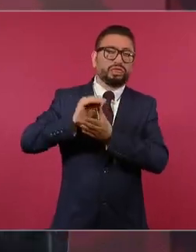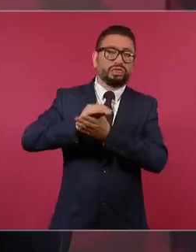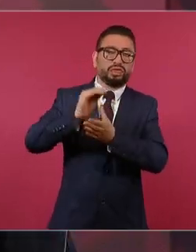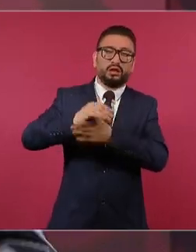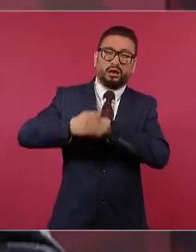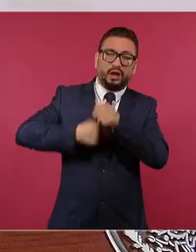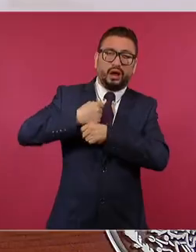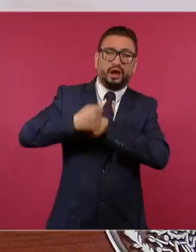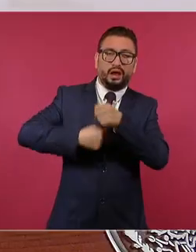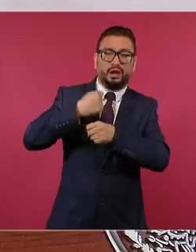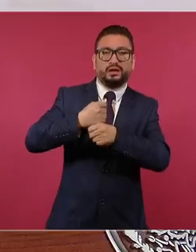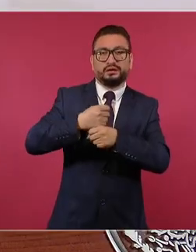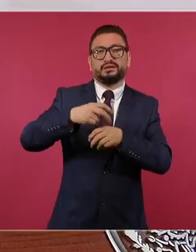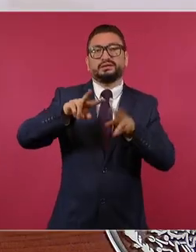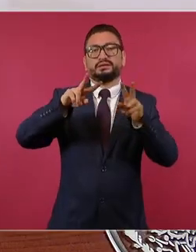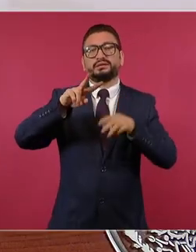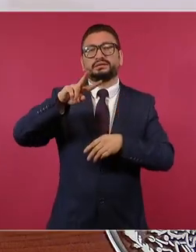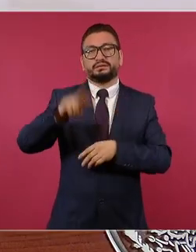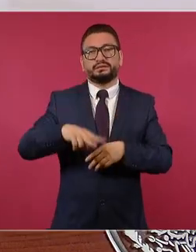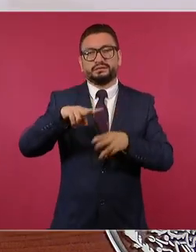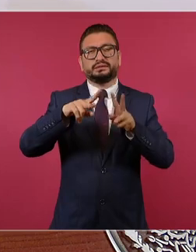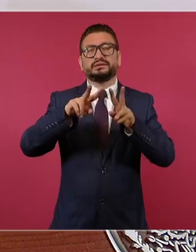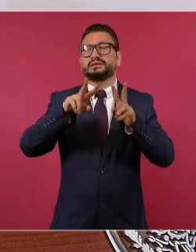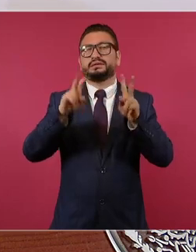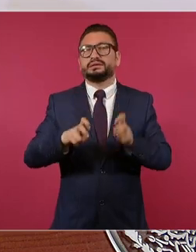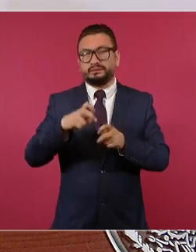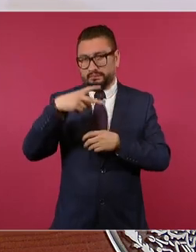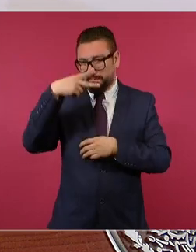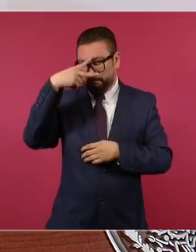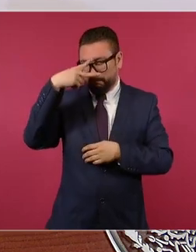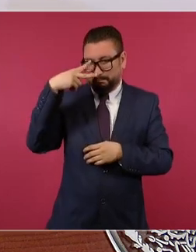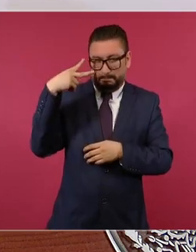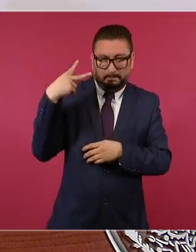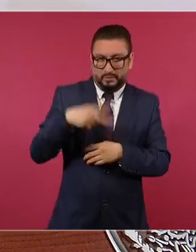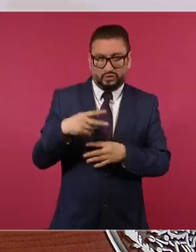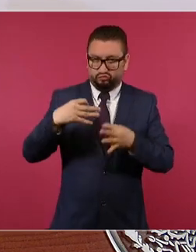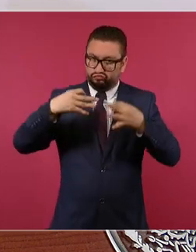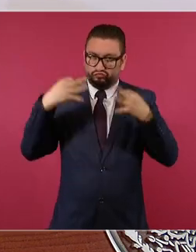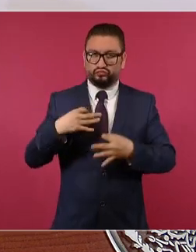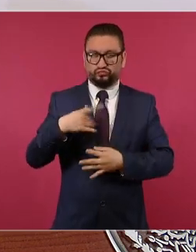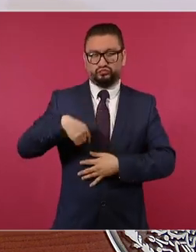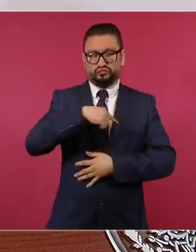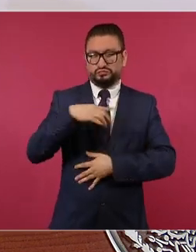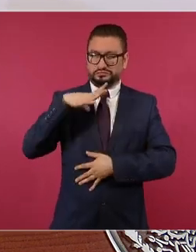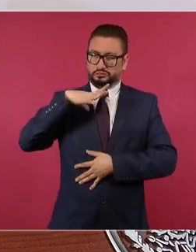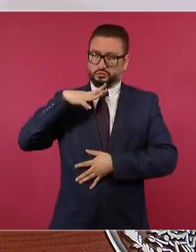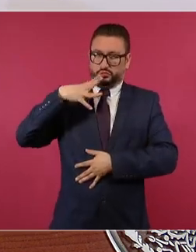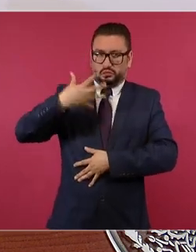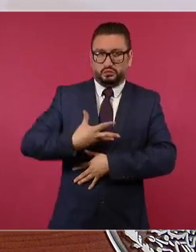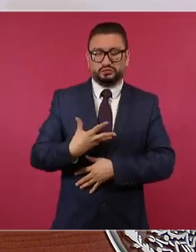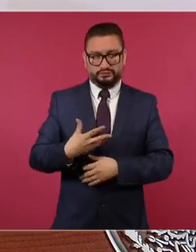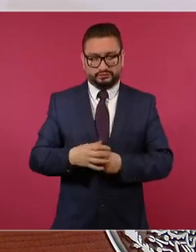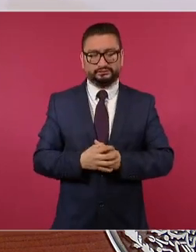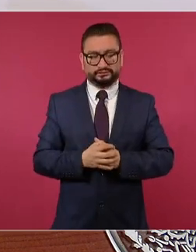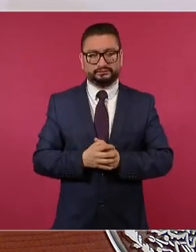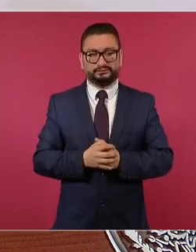que tiene que ver con el México profundo, que es nuestro orgullo,